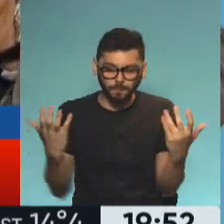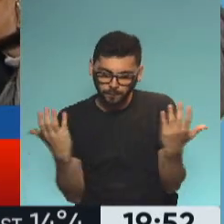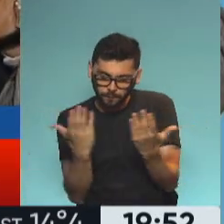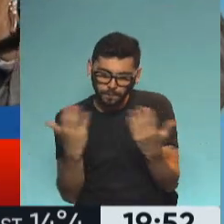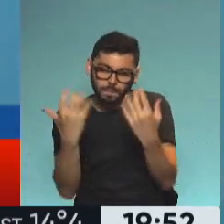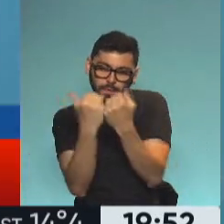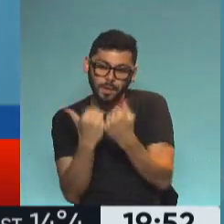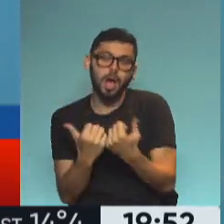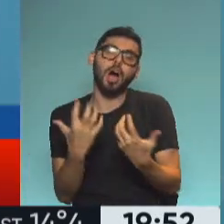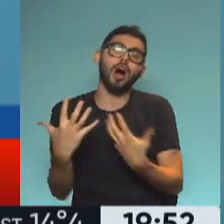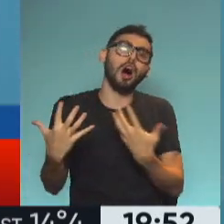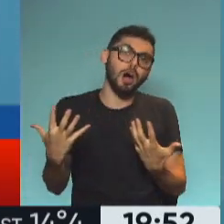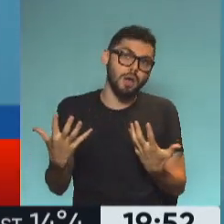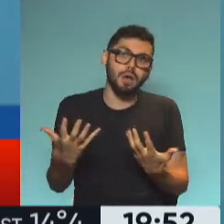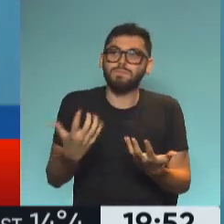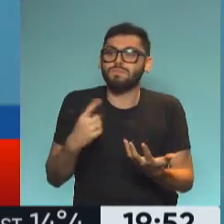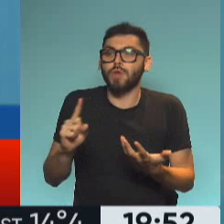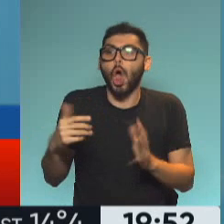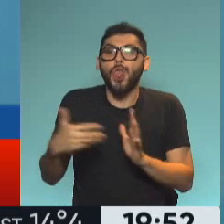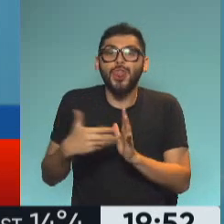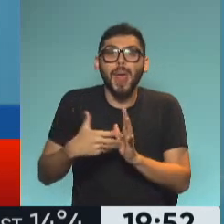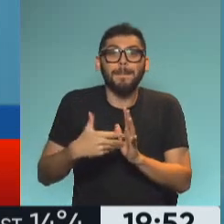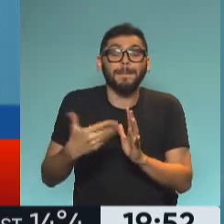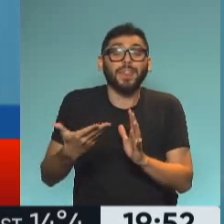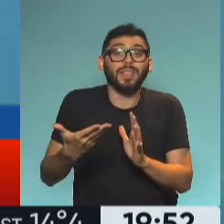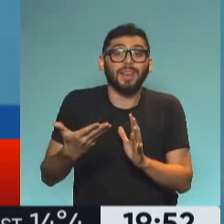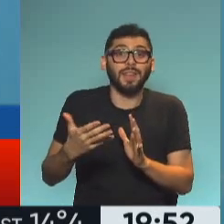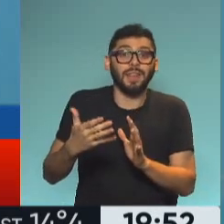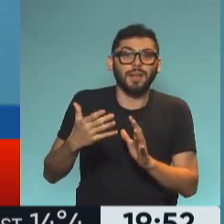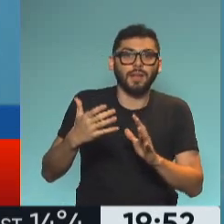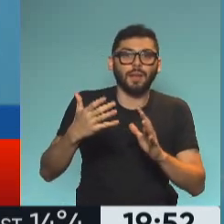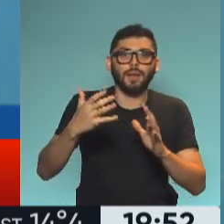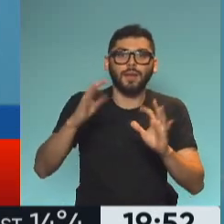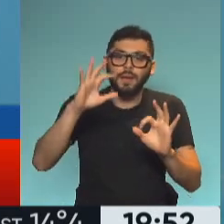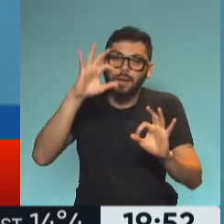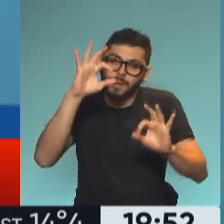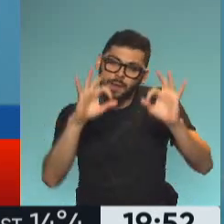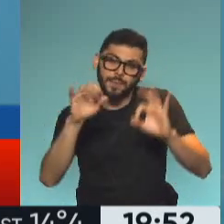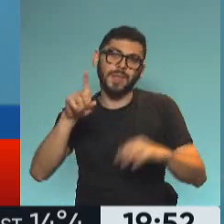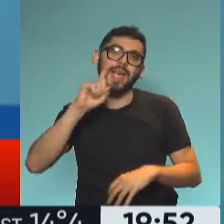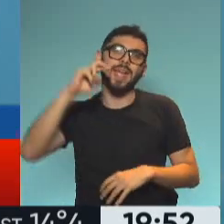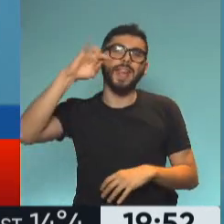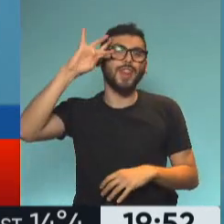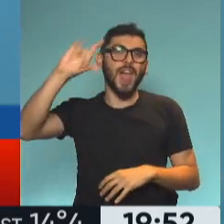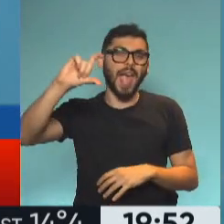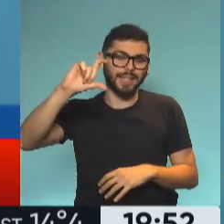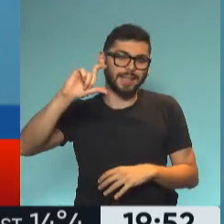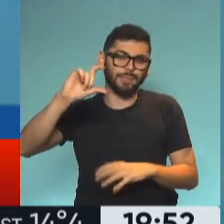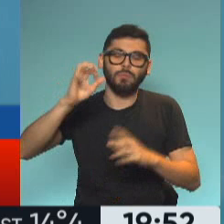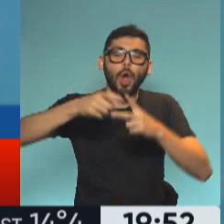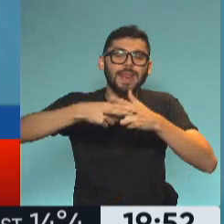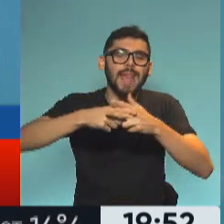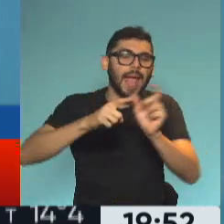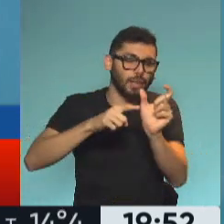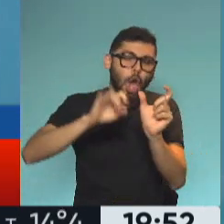datos, pero siempre depende mucho cómo termine tomando el corte, cómo termine haciendo el corte del INDEC. Más allá de esta cuestión técnica,